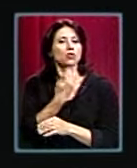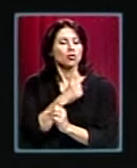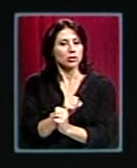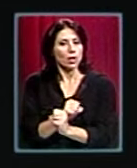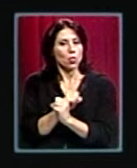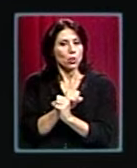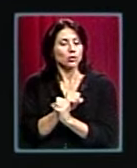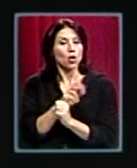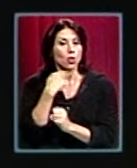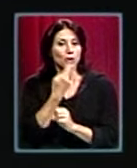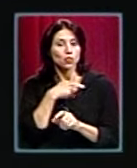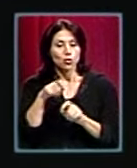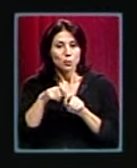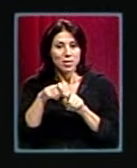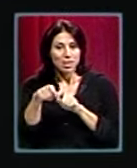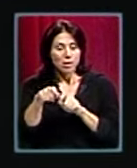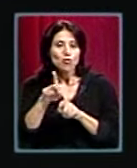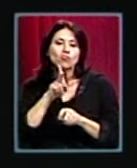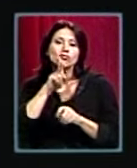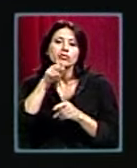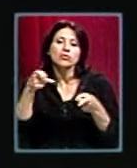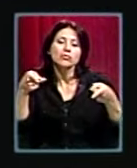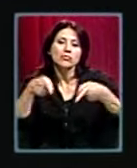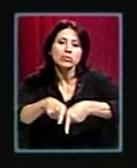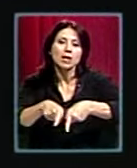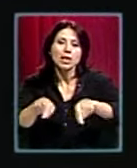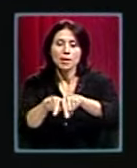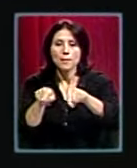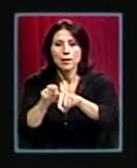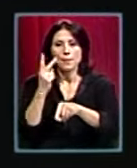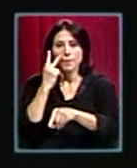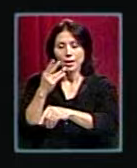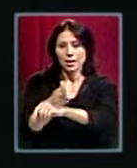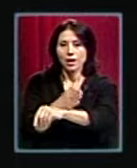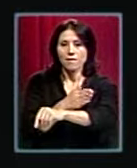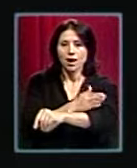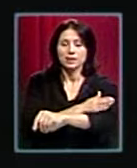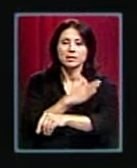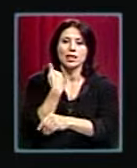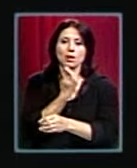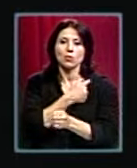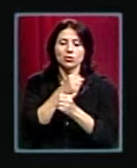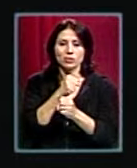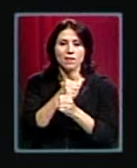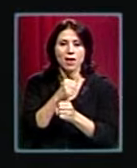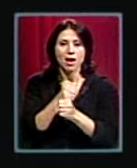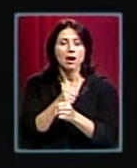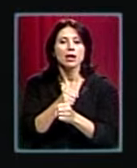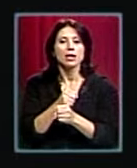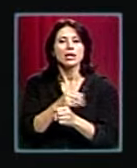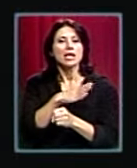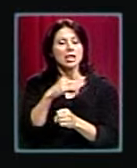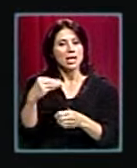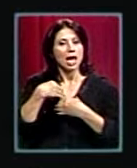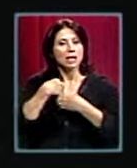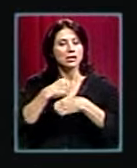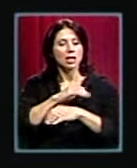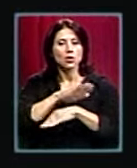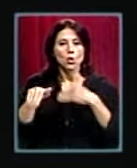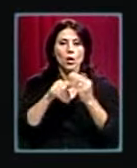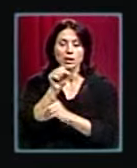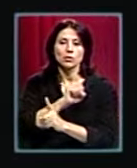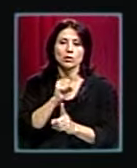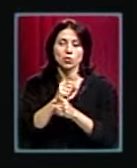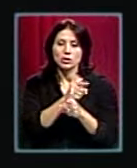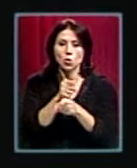lo que está ocurriendo y también ver el avance que las acciones que estamos tomando están teniendo y tomar las acciones correctivas en caso de